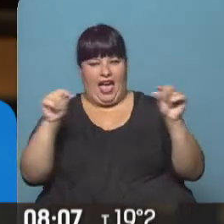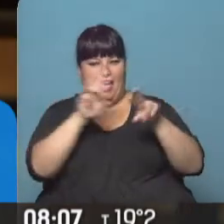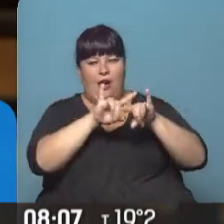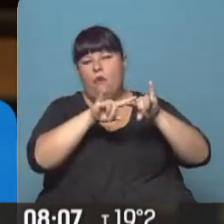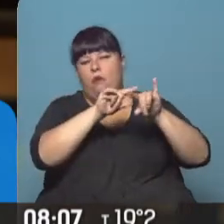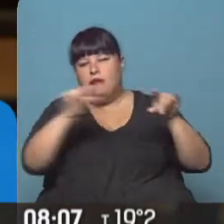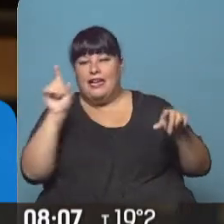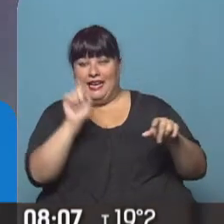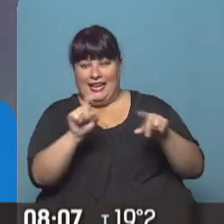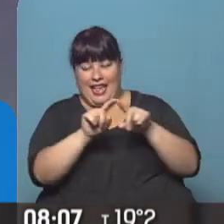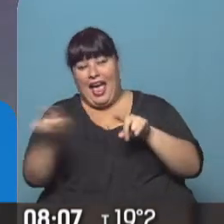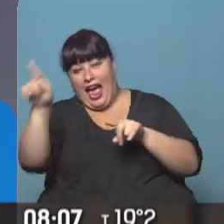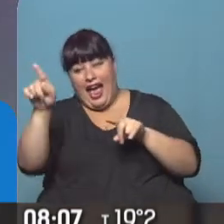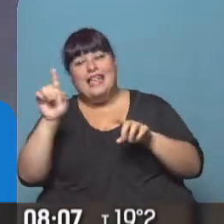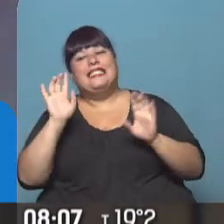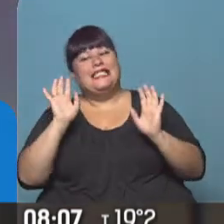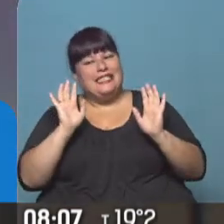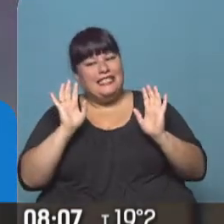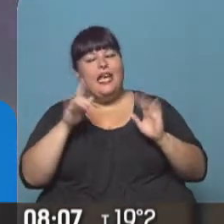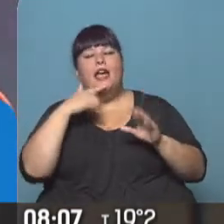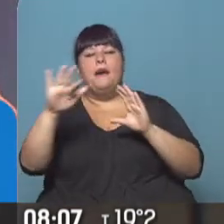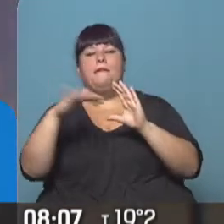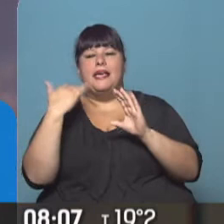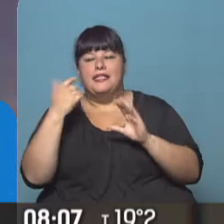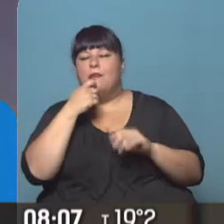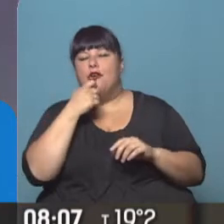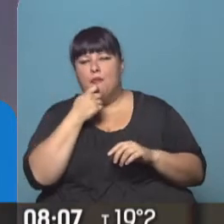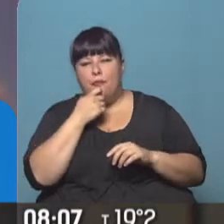decir, que hacemos clic y vamos a ir a otro lugar. Te manda un mensaje.